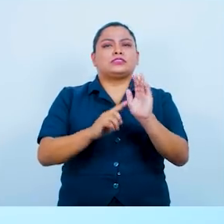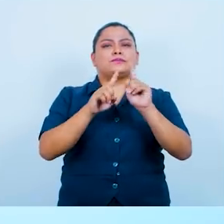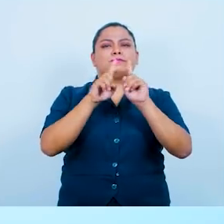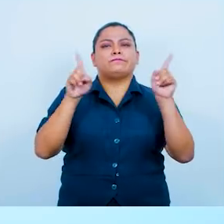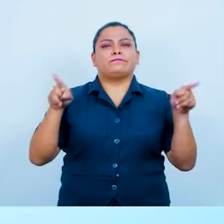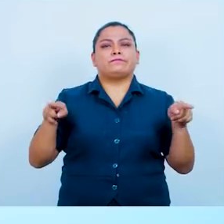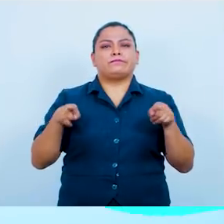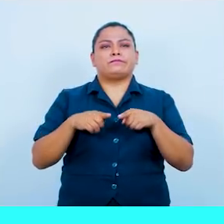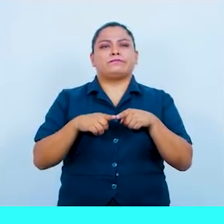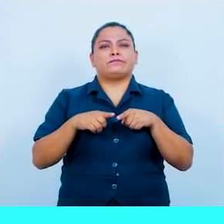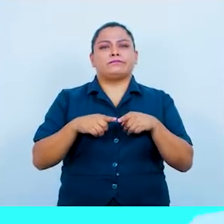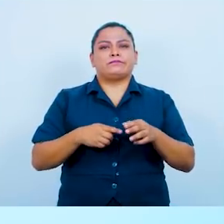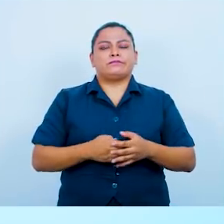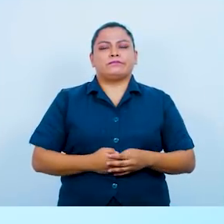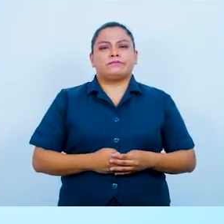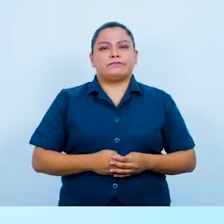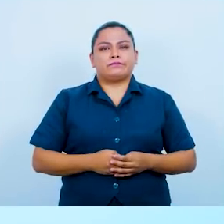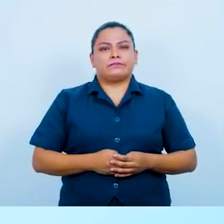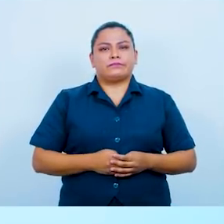pantalla en...